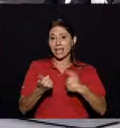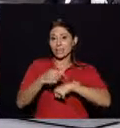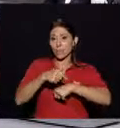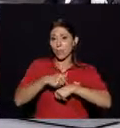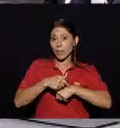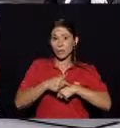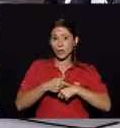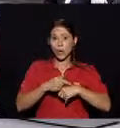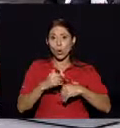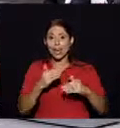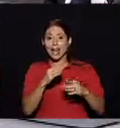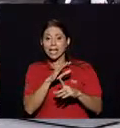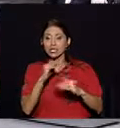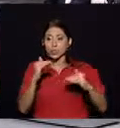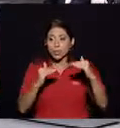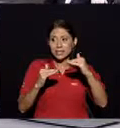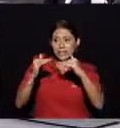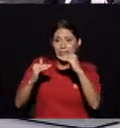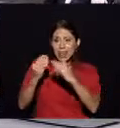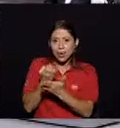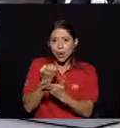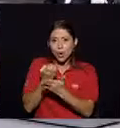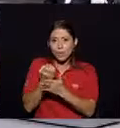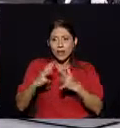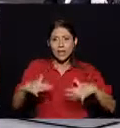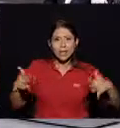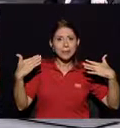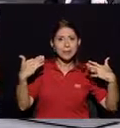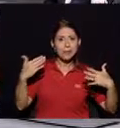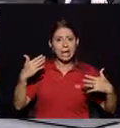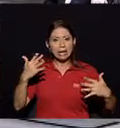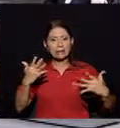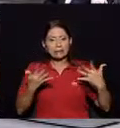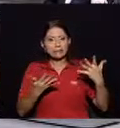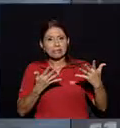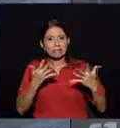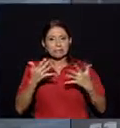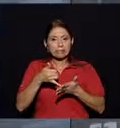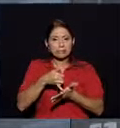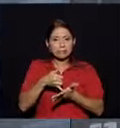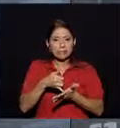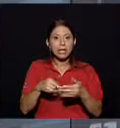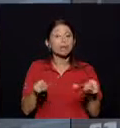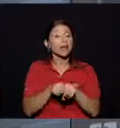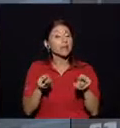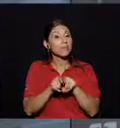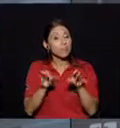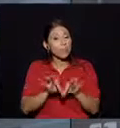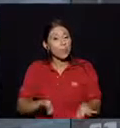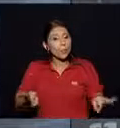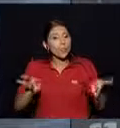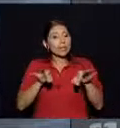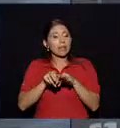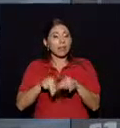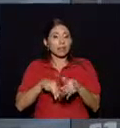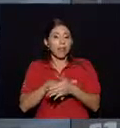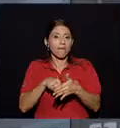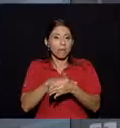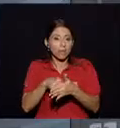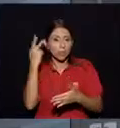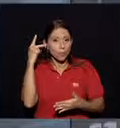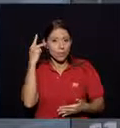una erosión de la sostenibilidad económica, social y ambiental del país y también un importante entrabamiento político,